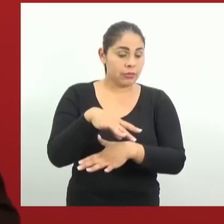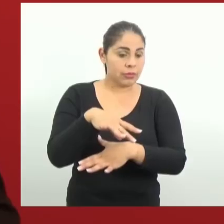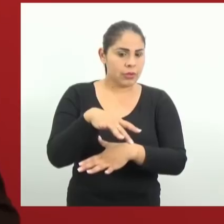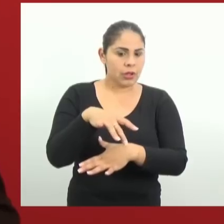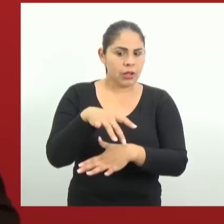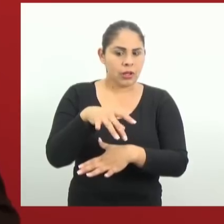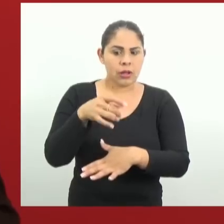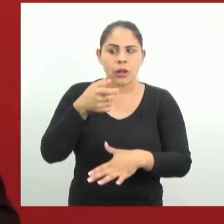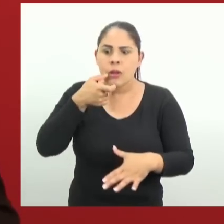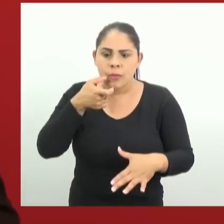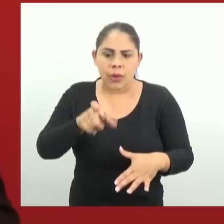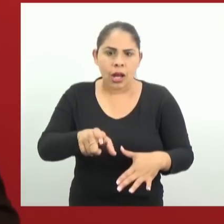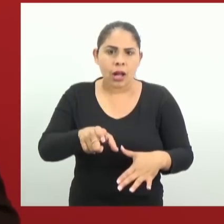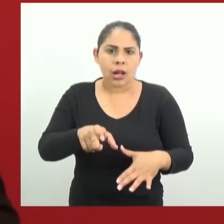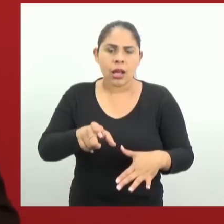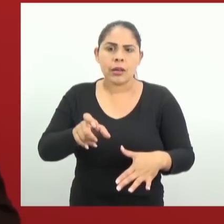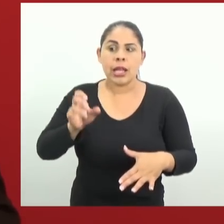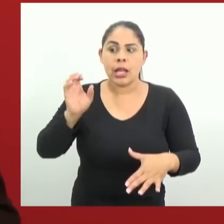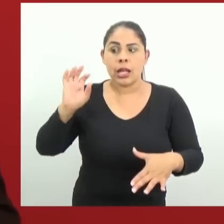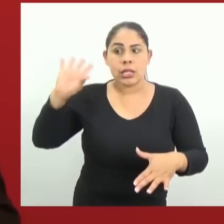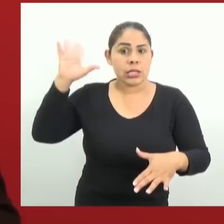esa palabra del tercer cielo,